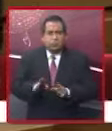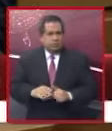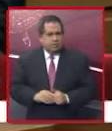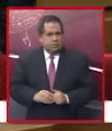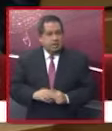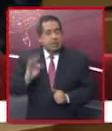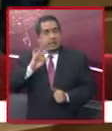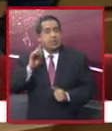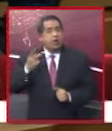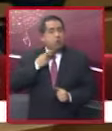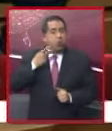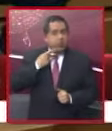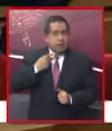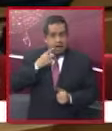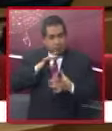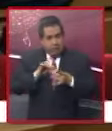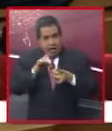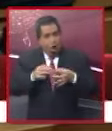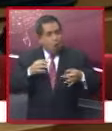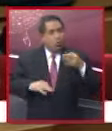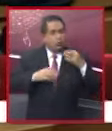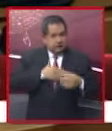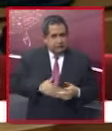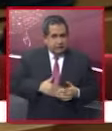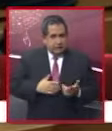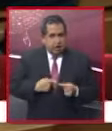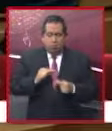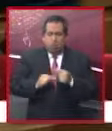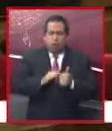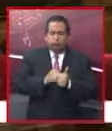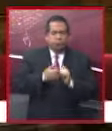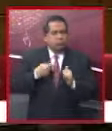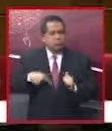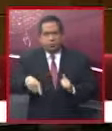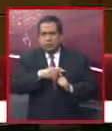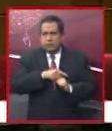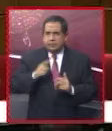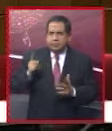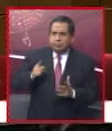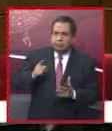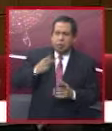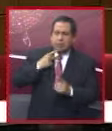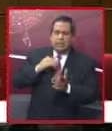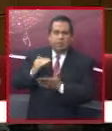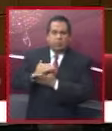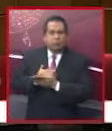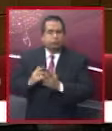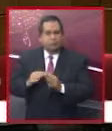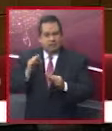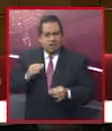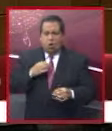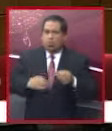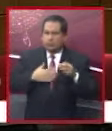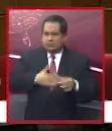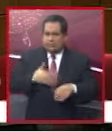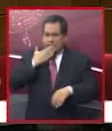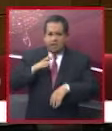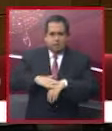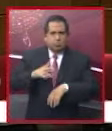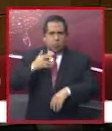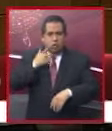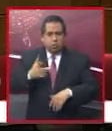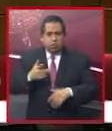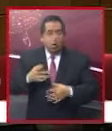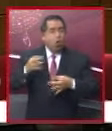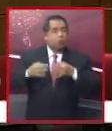Si la política sirve para hacer justicia, cada vez los mexicanos creerán menos en la política. Pero si la justicia sirve para